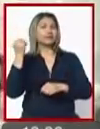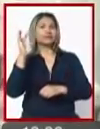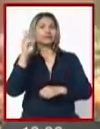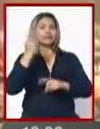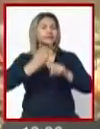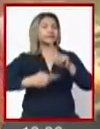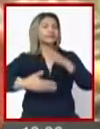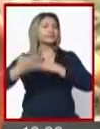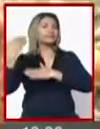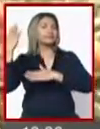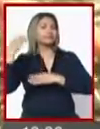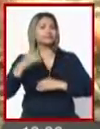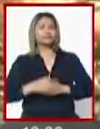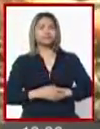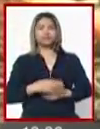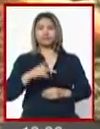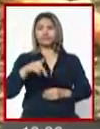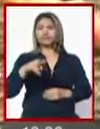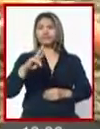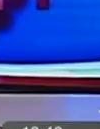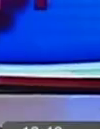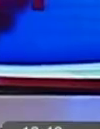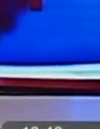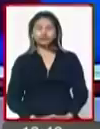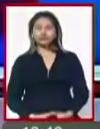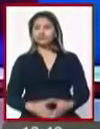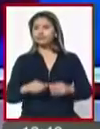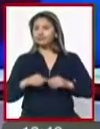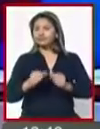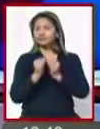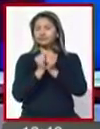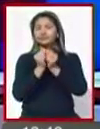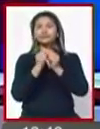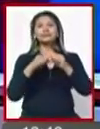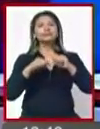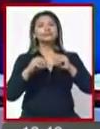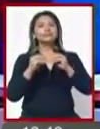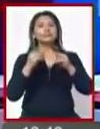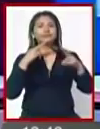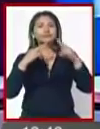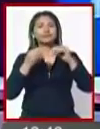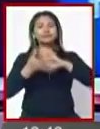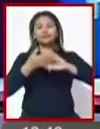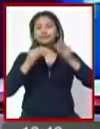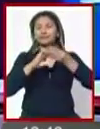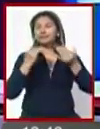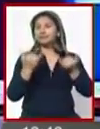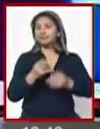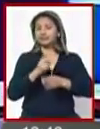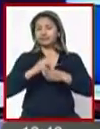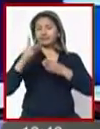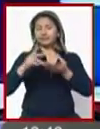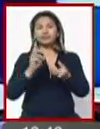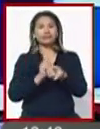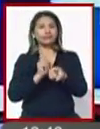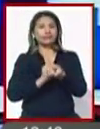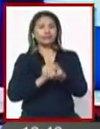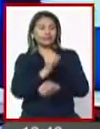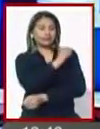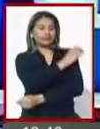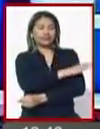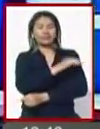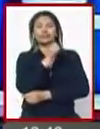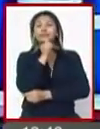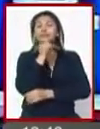de 6 meses atrás en el Parlamento boliviano. Gracias por su compañía. Continuamos con más noticias. Le contamos ahora que profesionales médicos de una